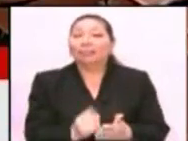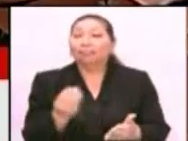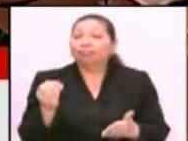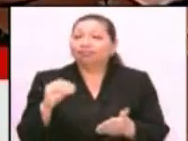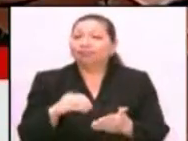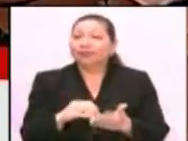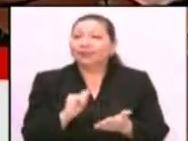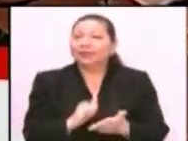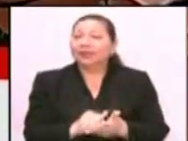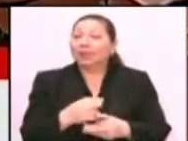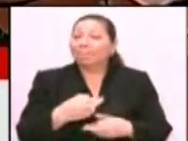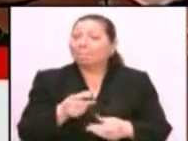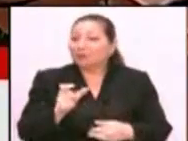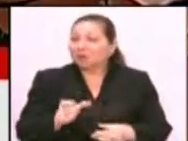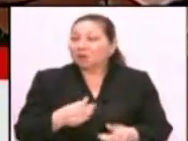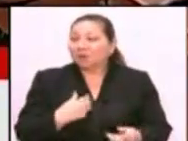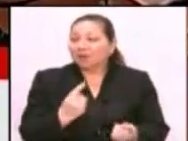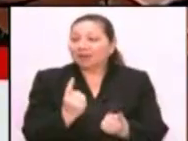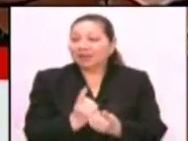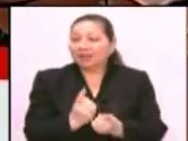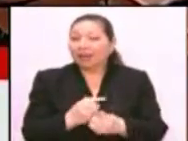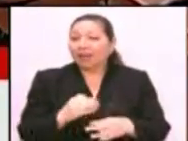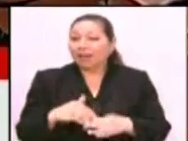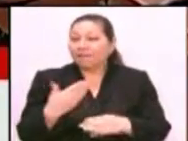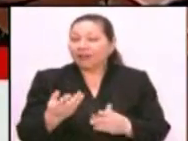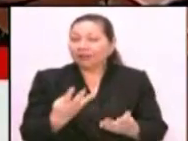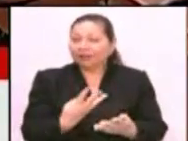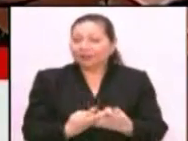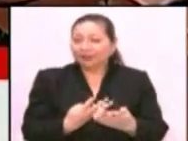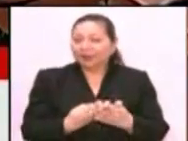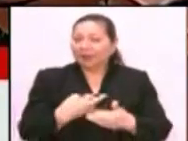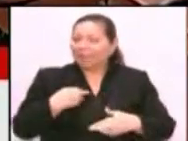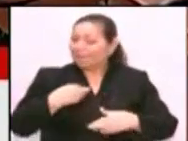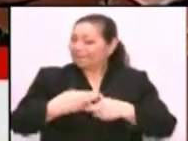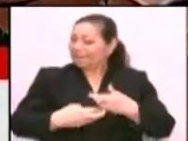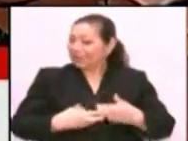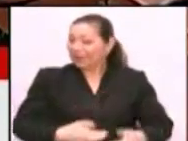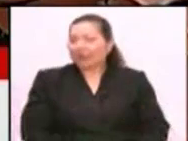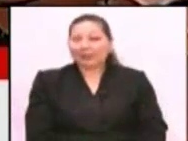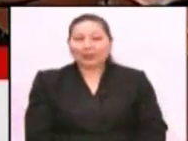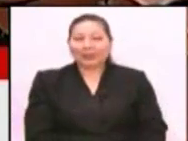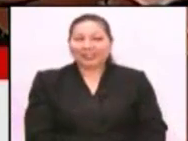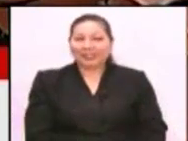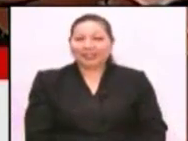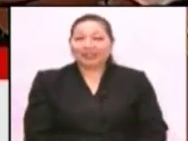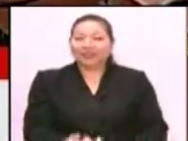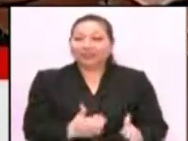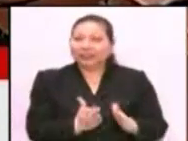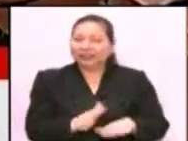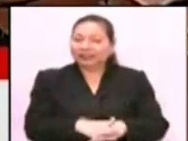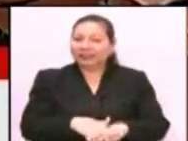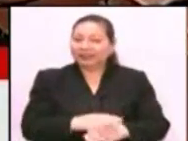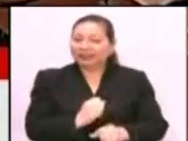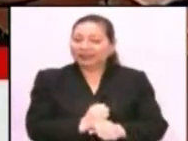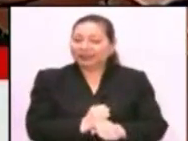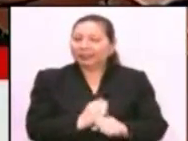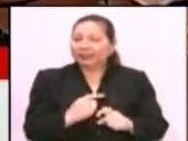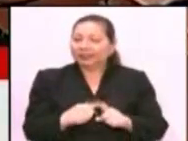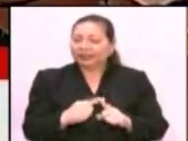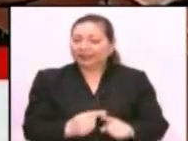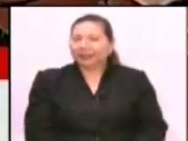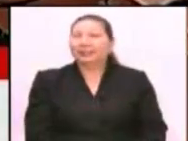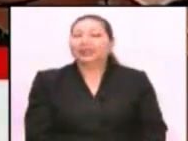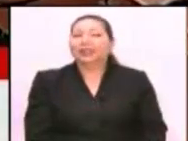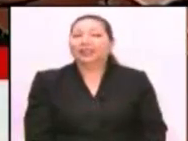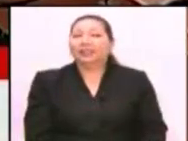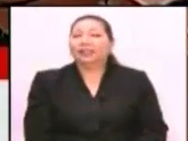influir a que la persona pueda o no mantenerse fuera de la cárcel de una forma productiva. Entonces estos operadores trabajan en estos diferentes